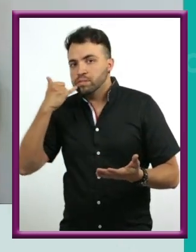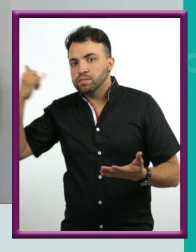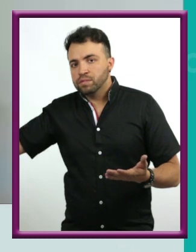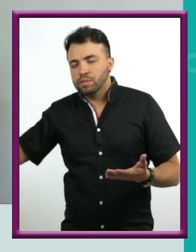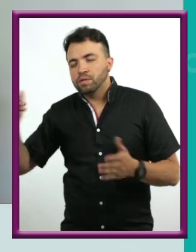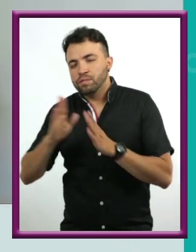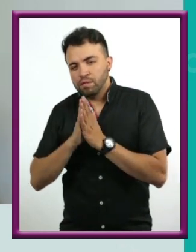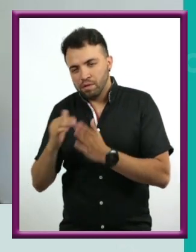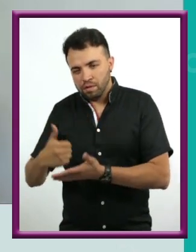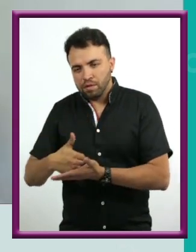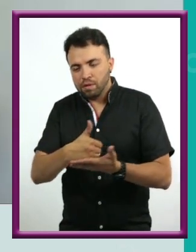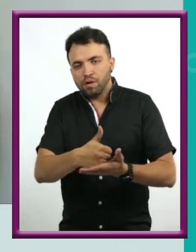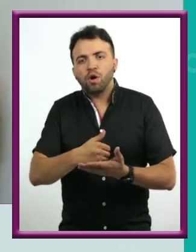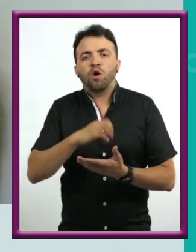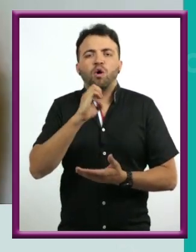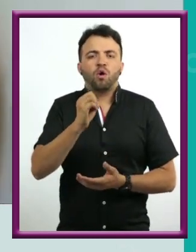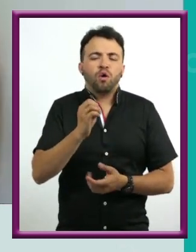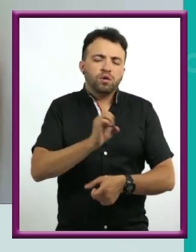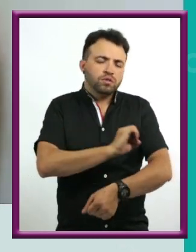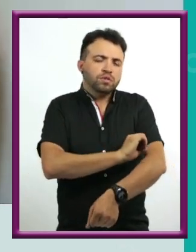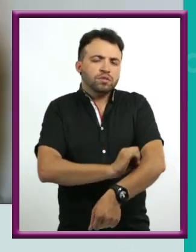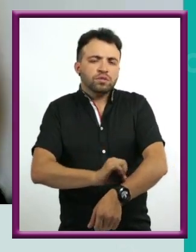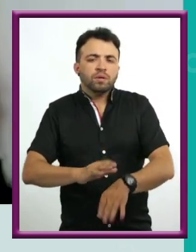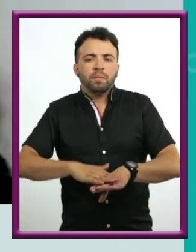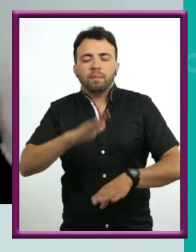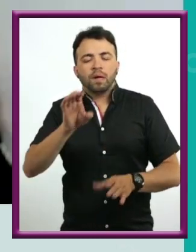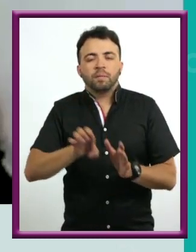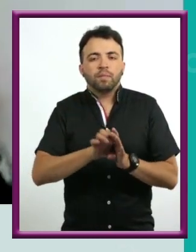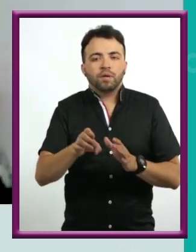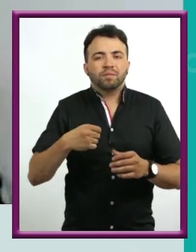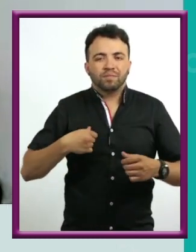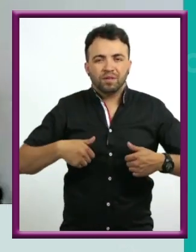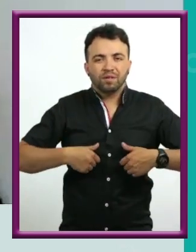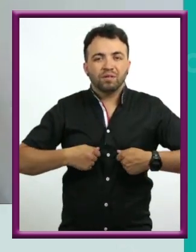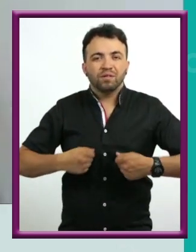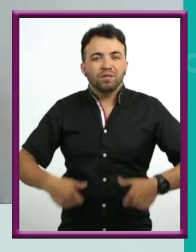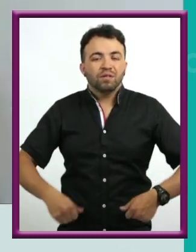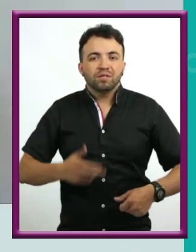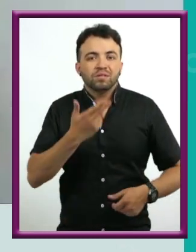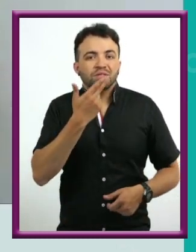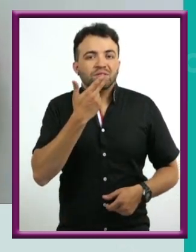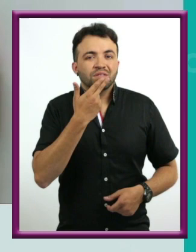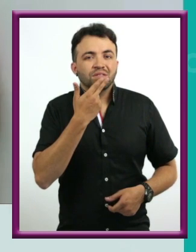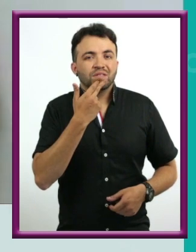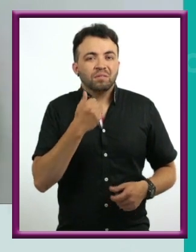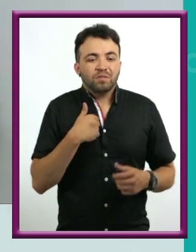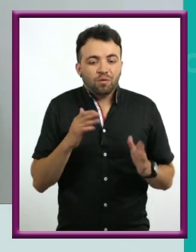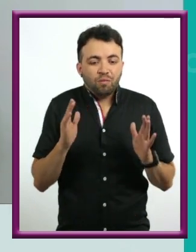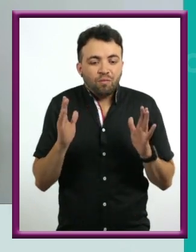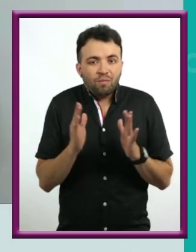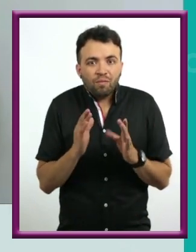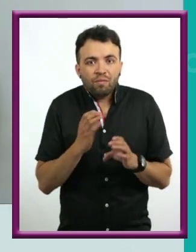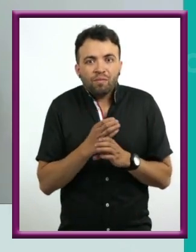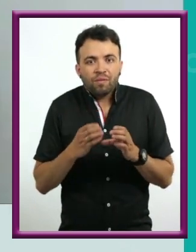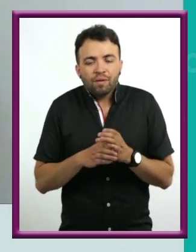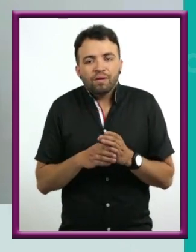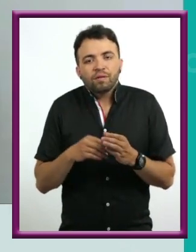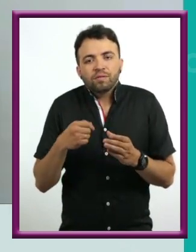ayudarla llamando a las autoridades correspondientes, o con acciones más simples como el hecho de donar ropa que ya no nos